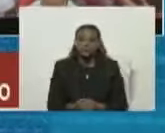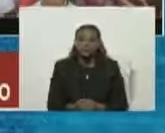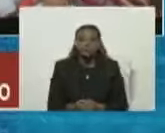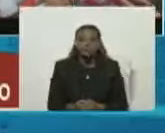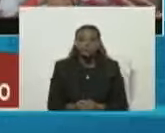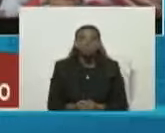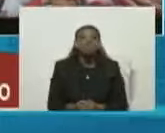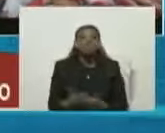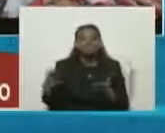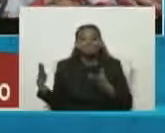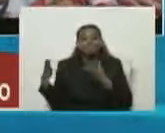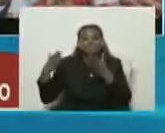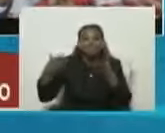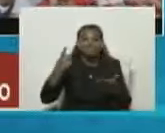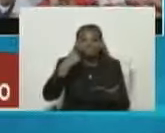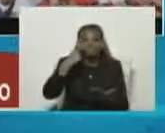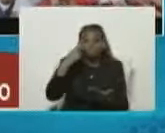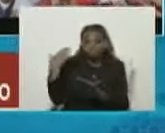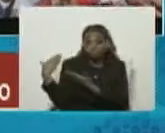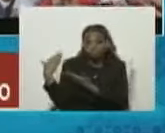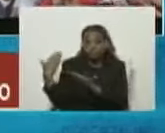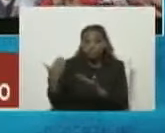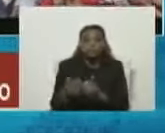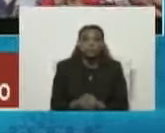Aquí lo traje.